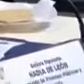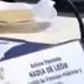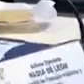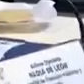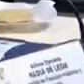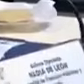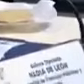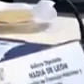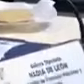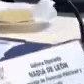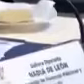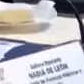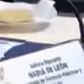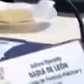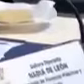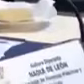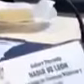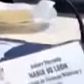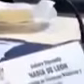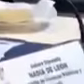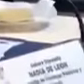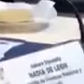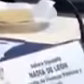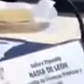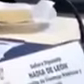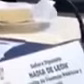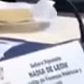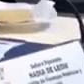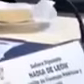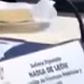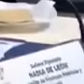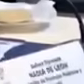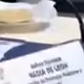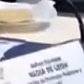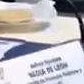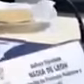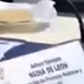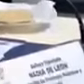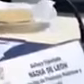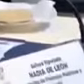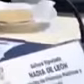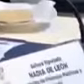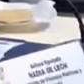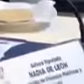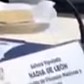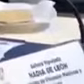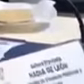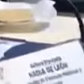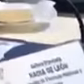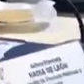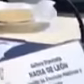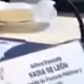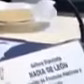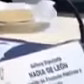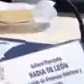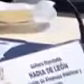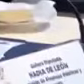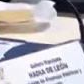año. No son construidas, no son pagadas, son 11 viviendas, señor